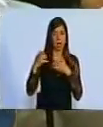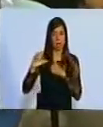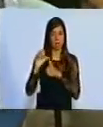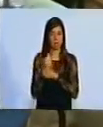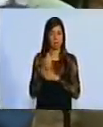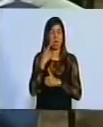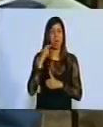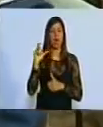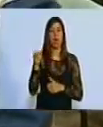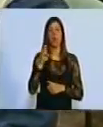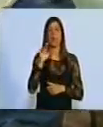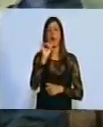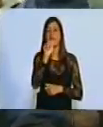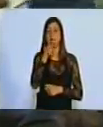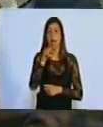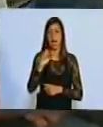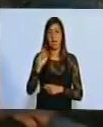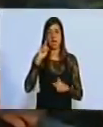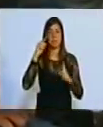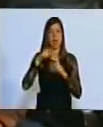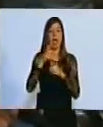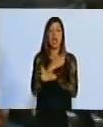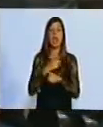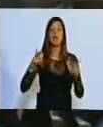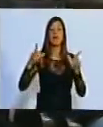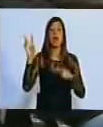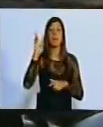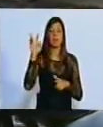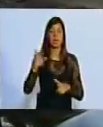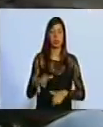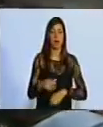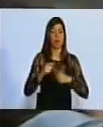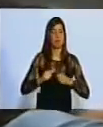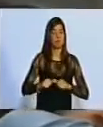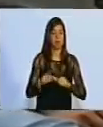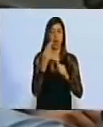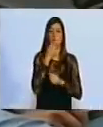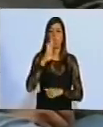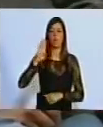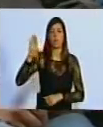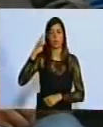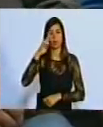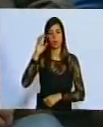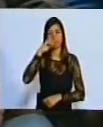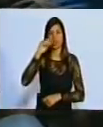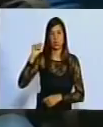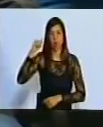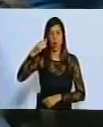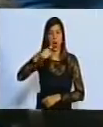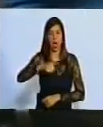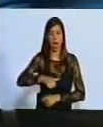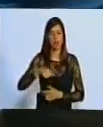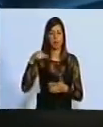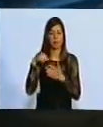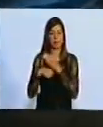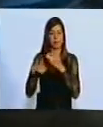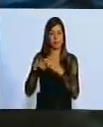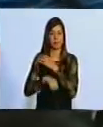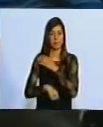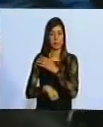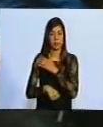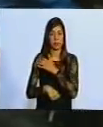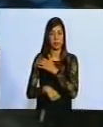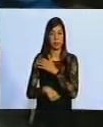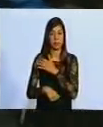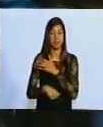hasta lograr la emancipación definitiva. Debe ser nuestro compromiso en estos 200 años de la